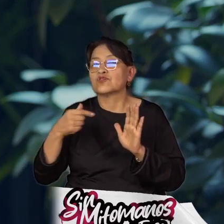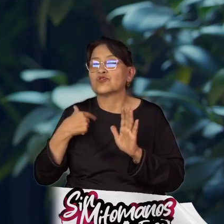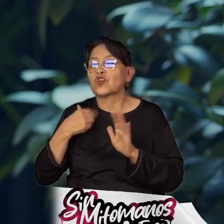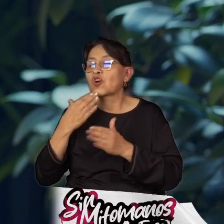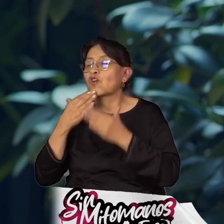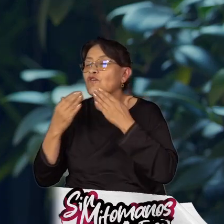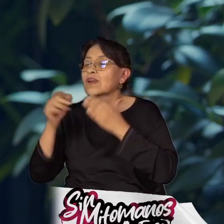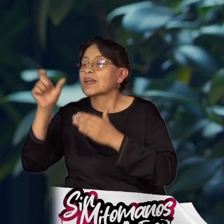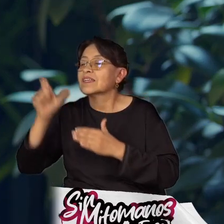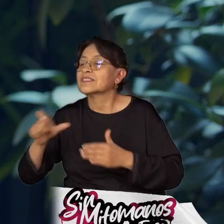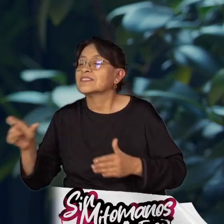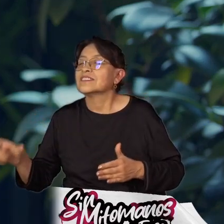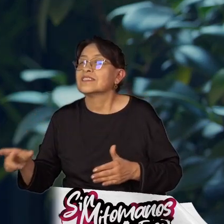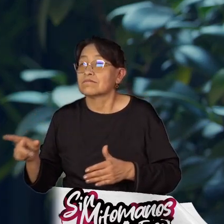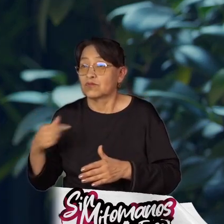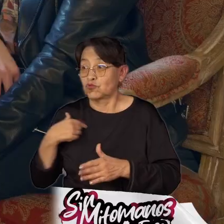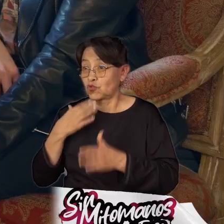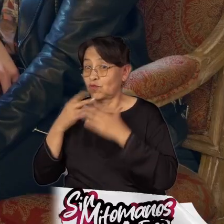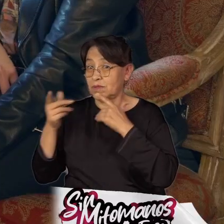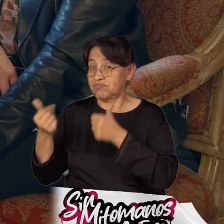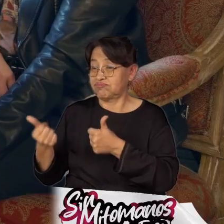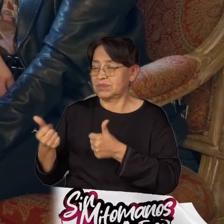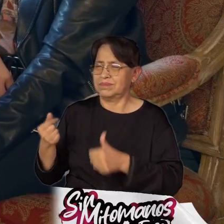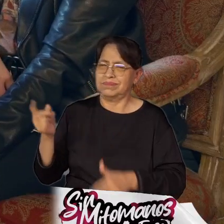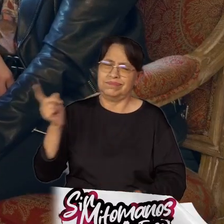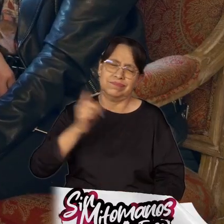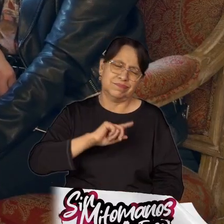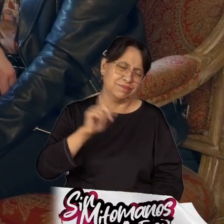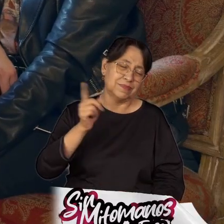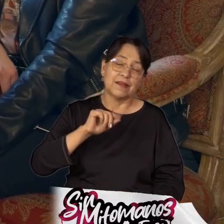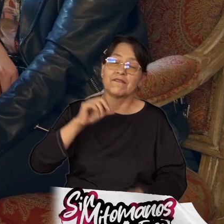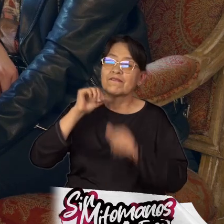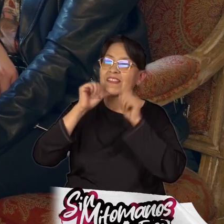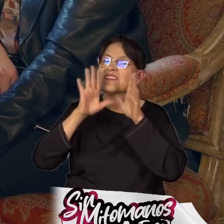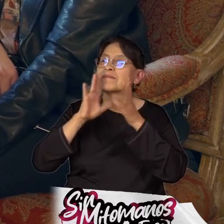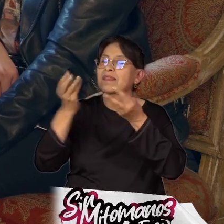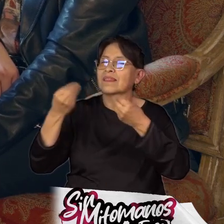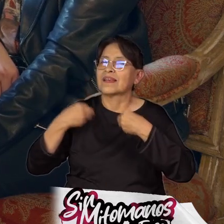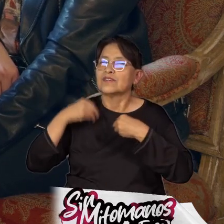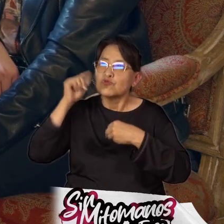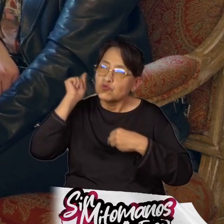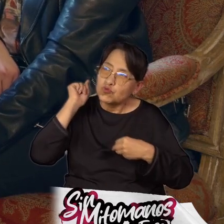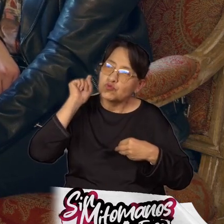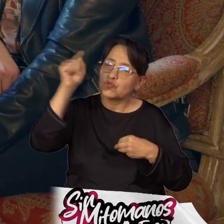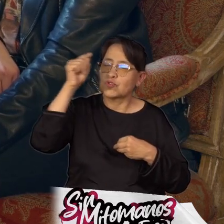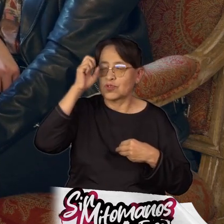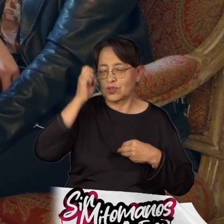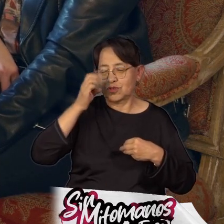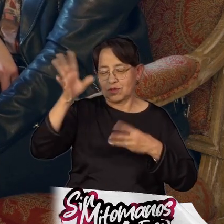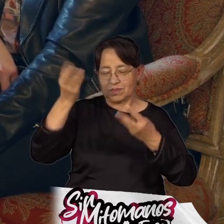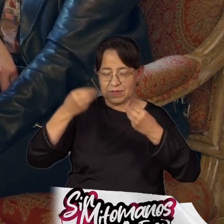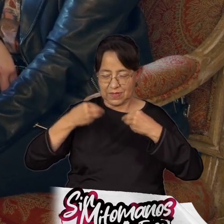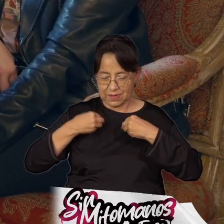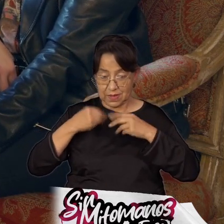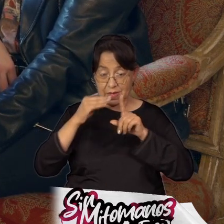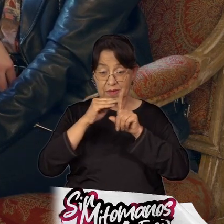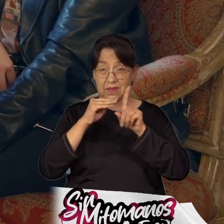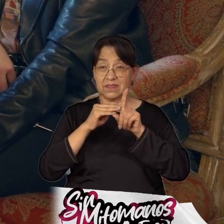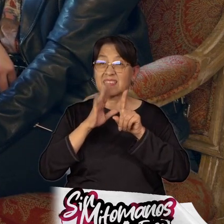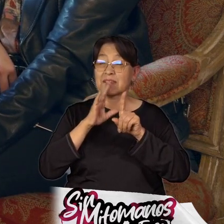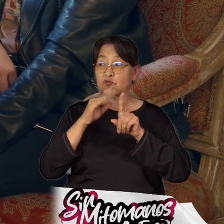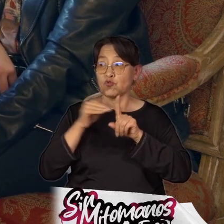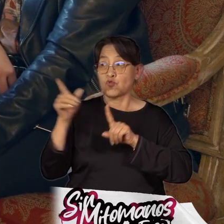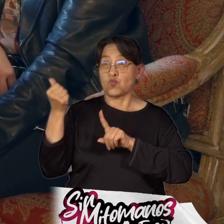confía en el hombre. No, nuestra bendición no procede de un hombre, ni de una herencia, ni de una posición social, ni de un